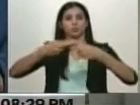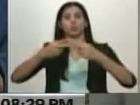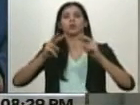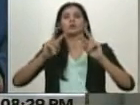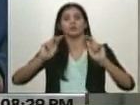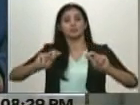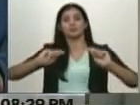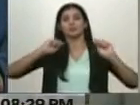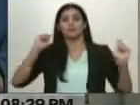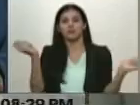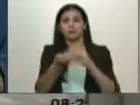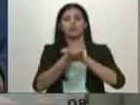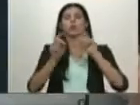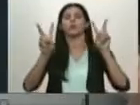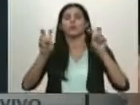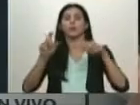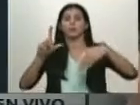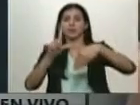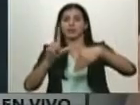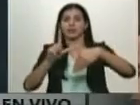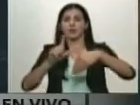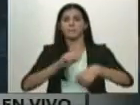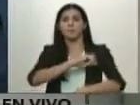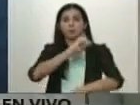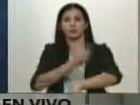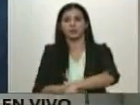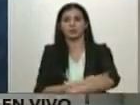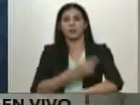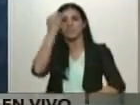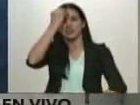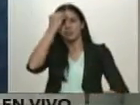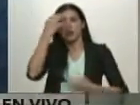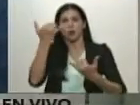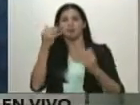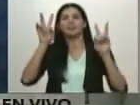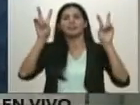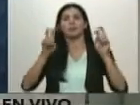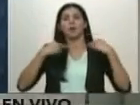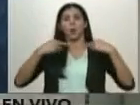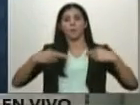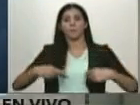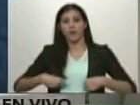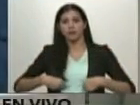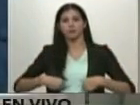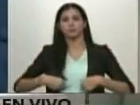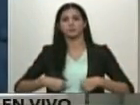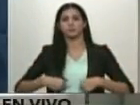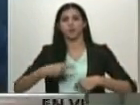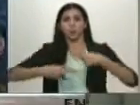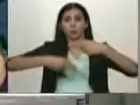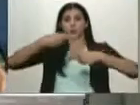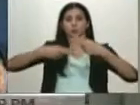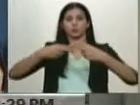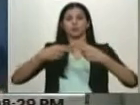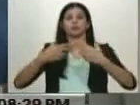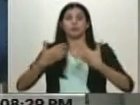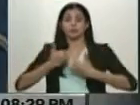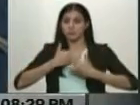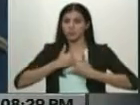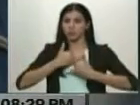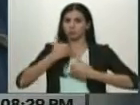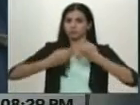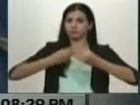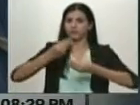Latina caribeña potencia. Y pensamos en humanidad también, en la construcción y el derecho que tenemos